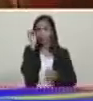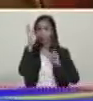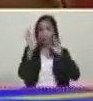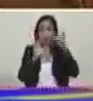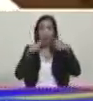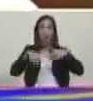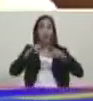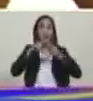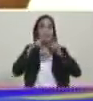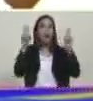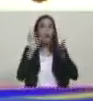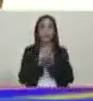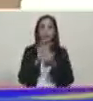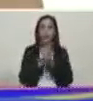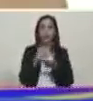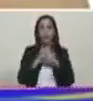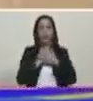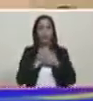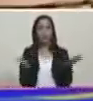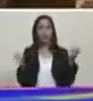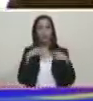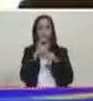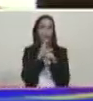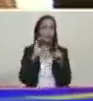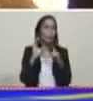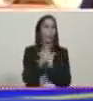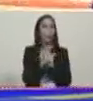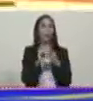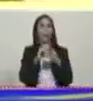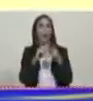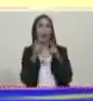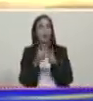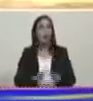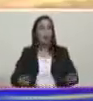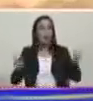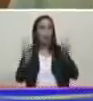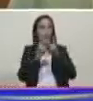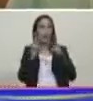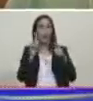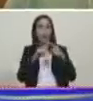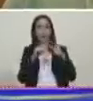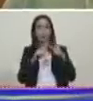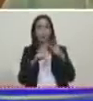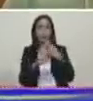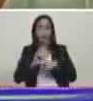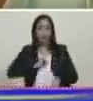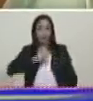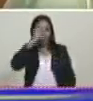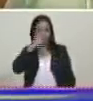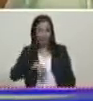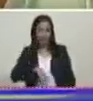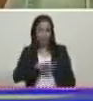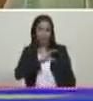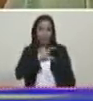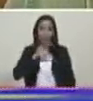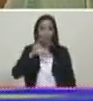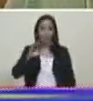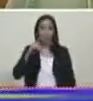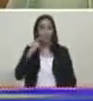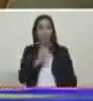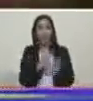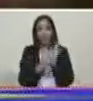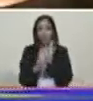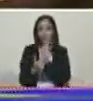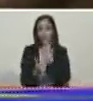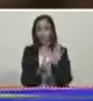paz. Es la ratificación de nuestra cultura, de nuestros valores, de nuestra idiosincrasia, de nuestras raíces, que por ningún